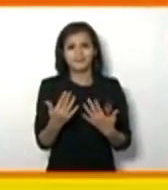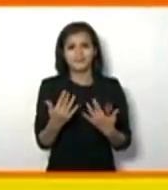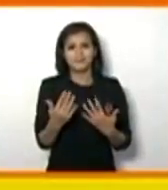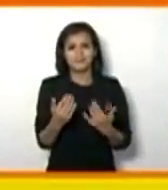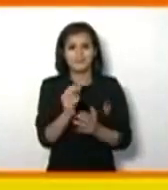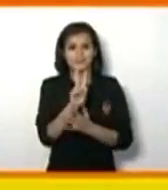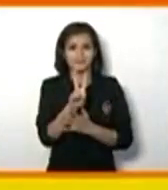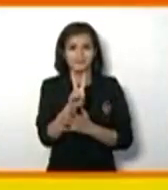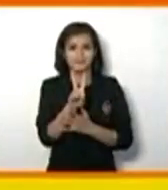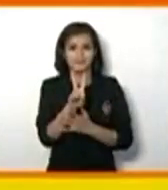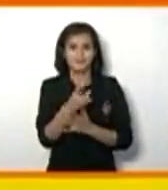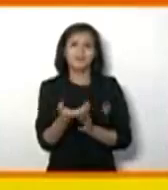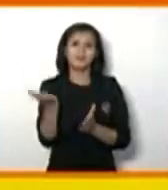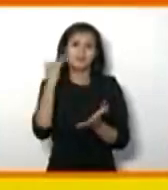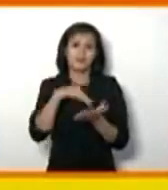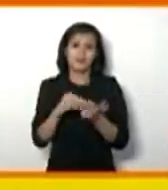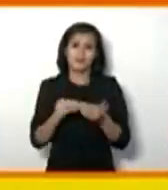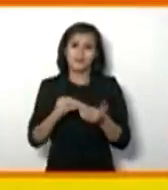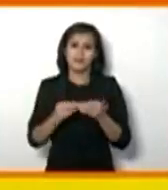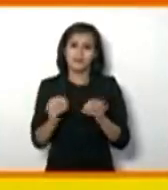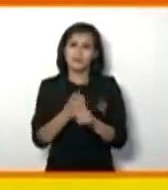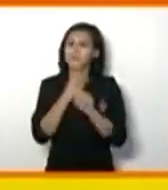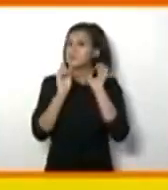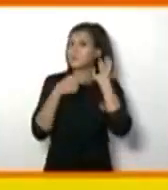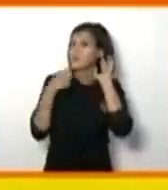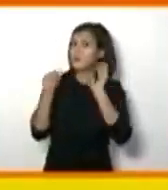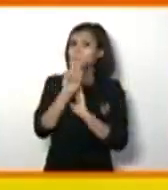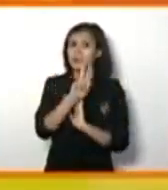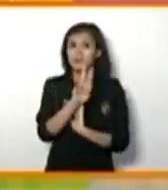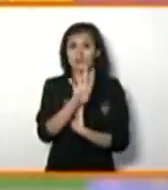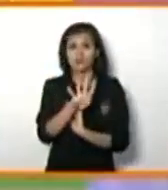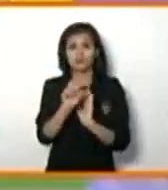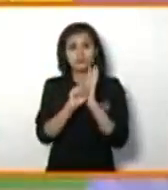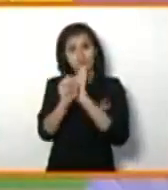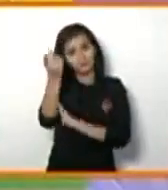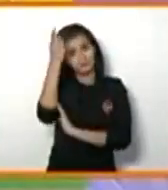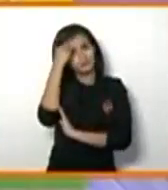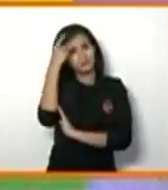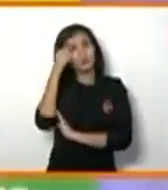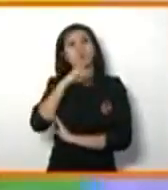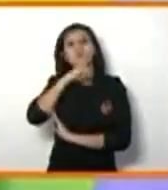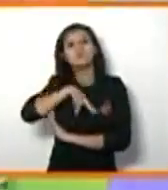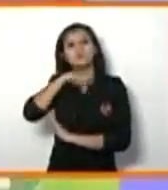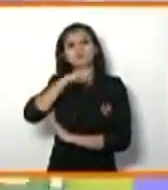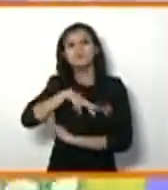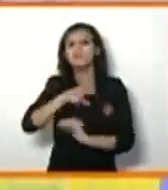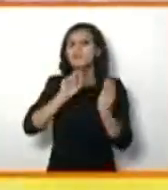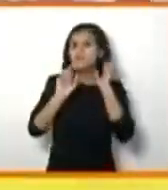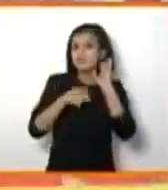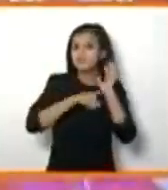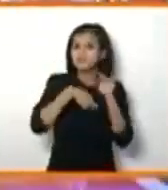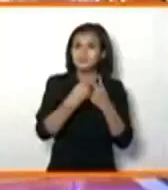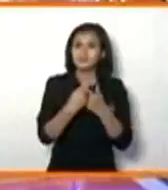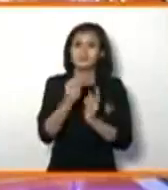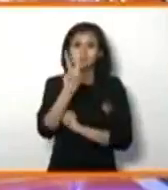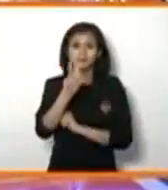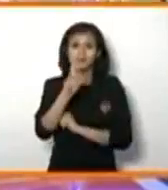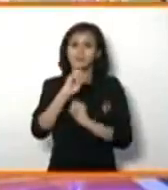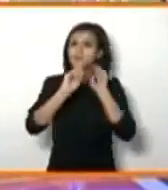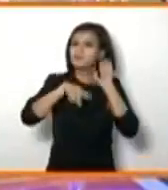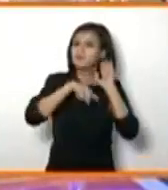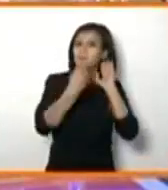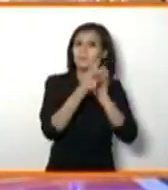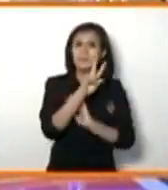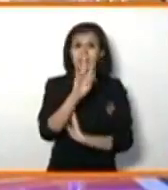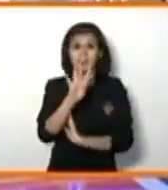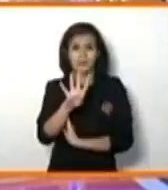el 2. Con mucho gusto reitero, el número ganador en la diaria es el 24 con su símbolo de sueño sapo. Para Multi X, 2X, y para